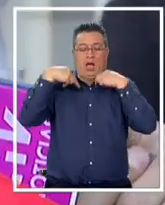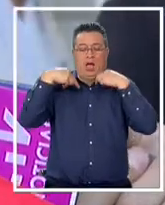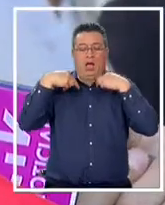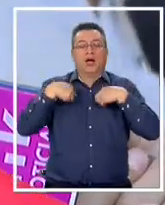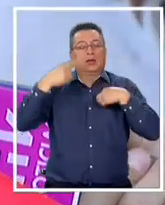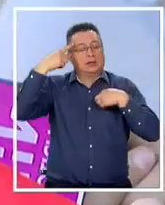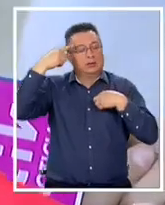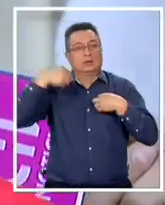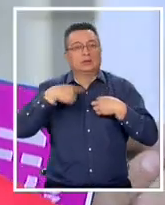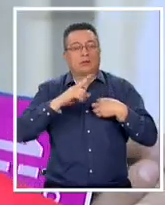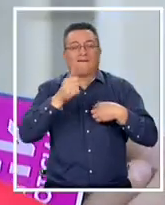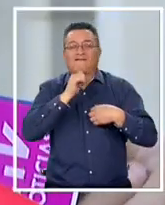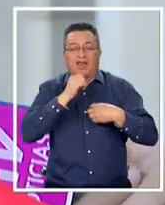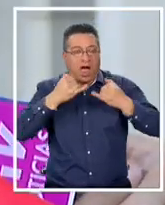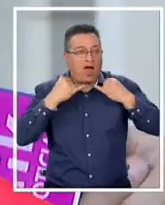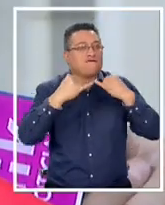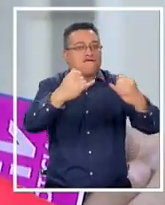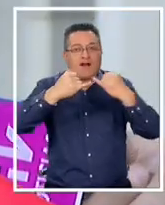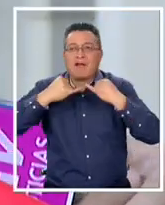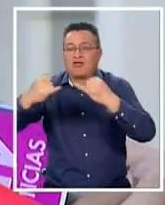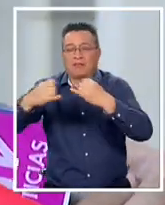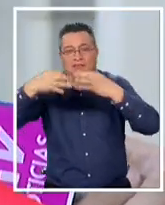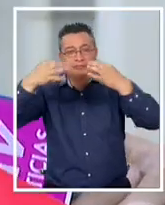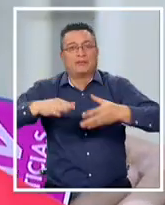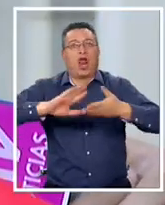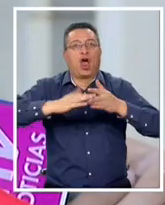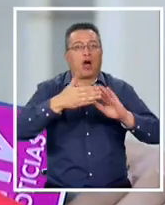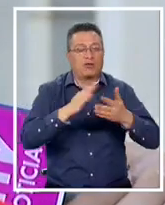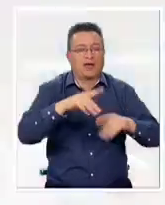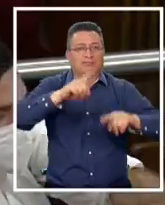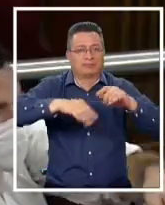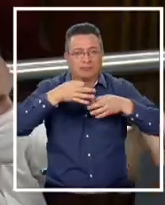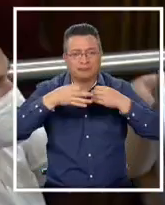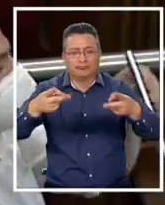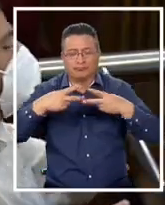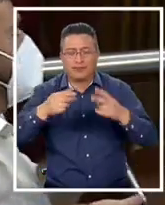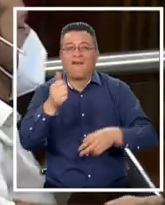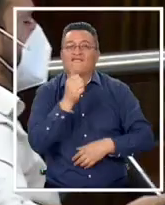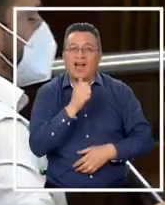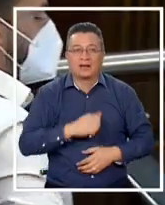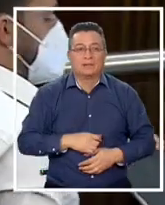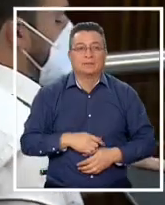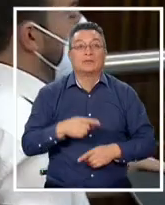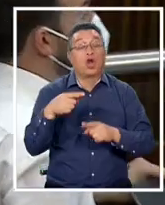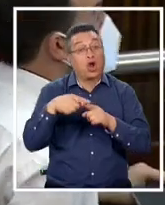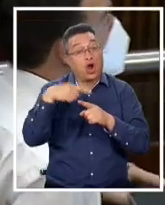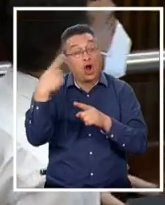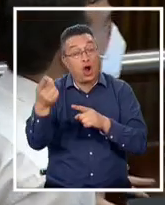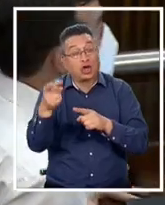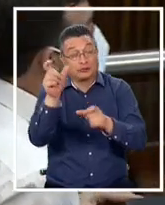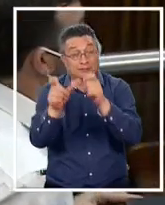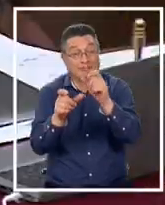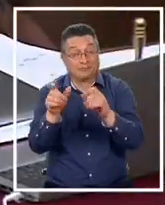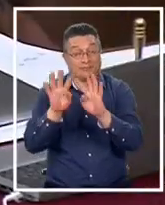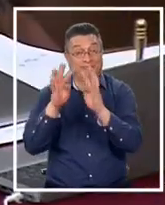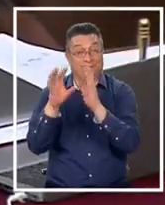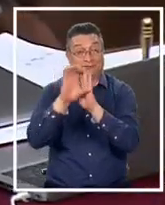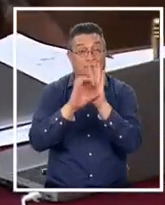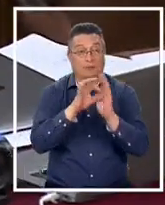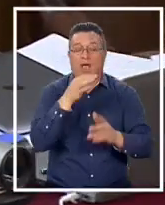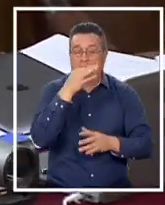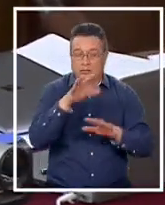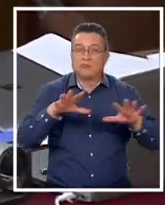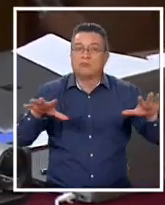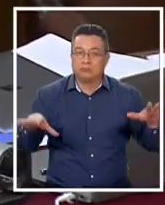de que no está llevando la información como corresponde a las comunidades, a los territorios. Otros convencionales constituyentes llaman a tomar